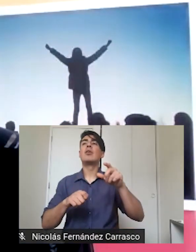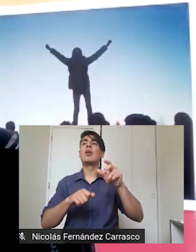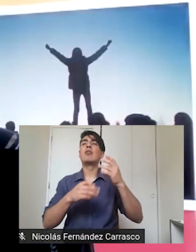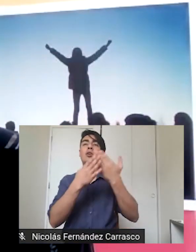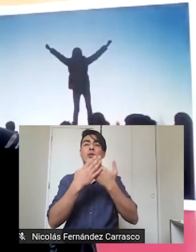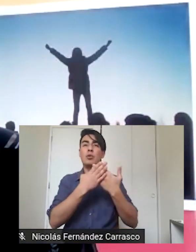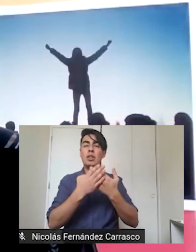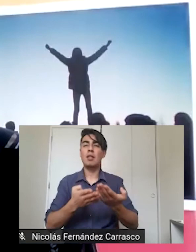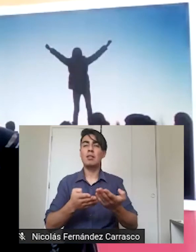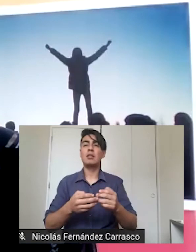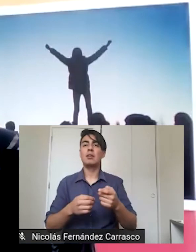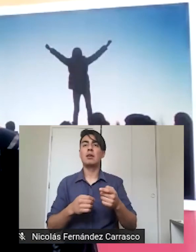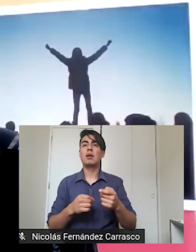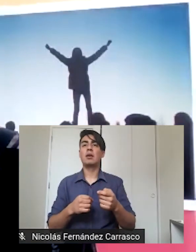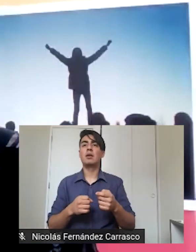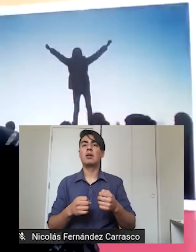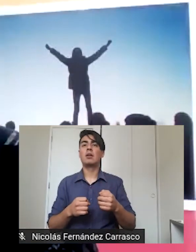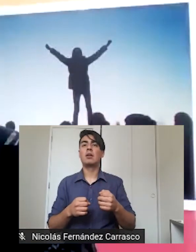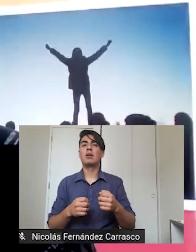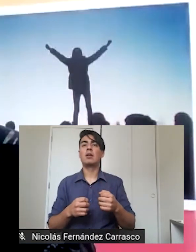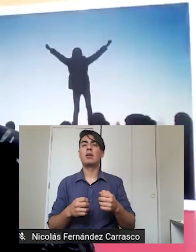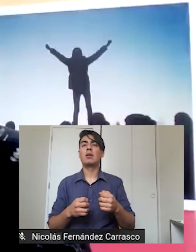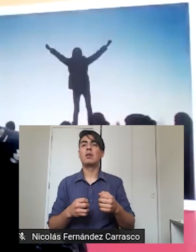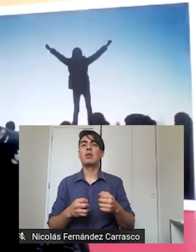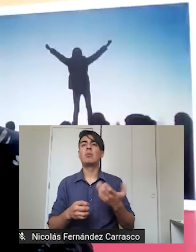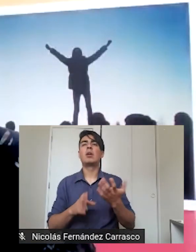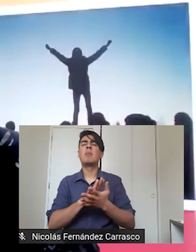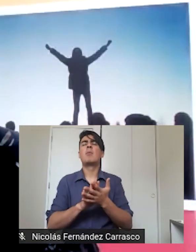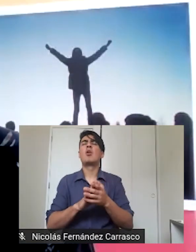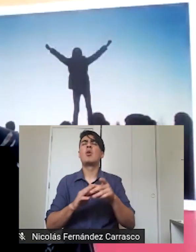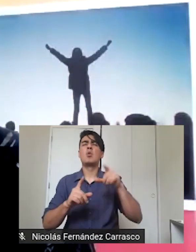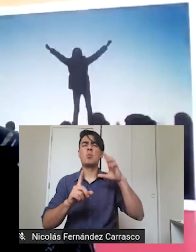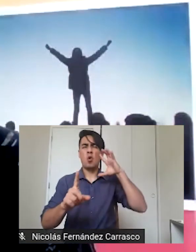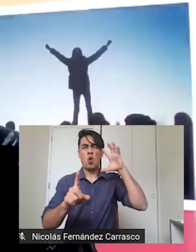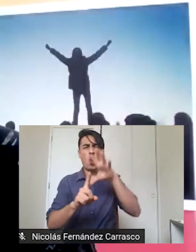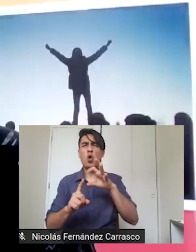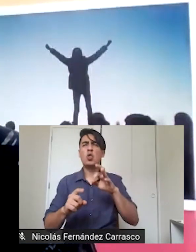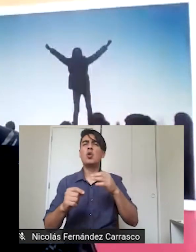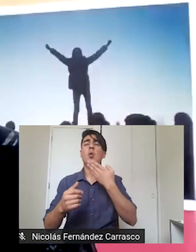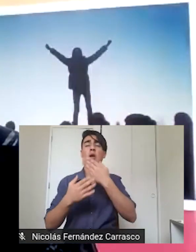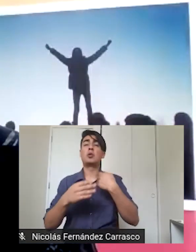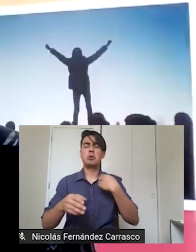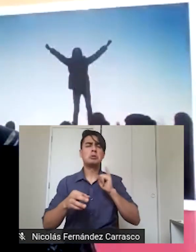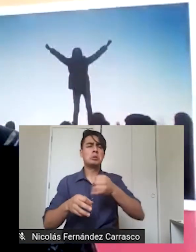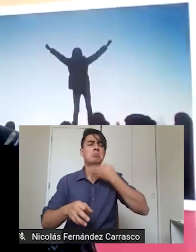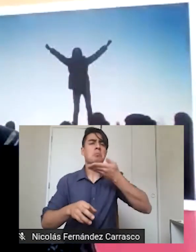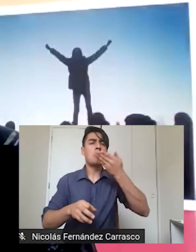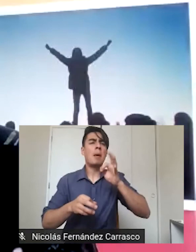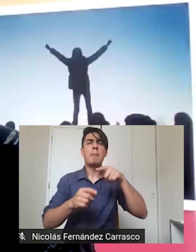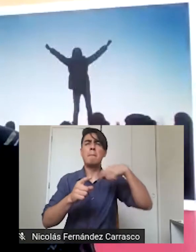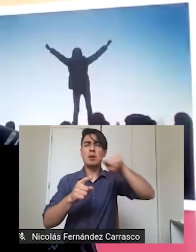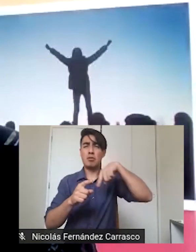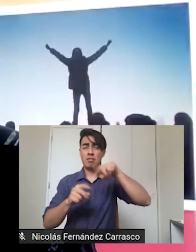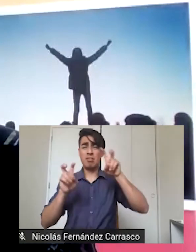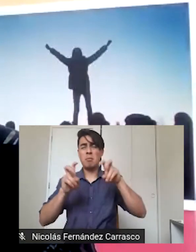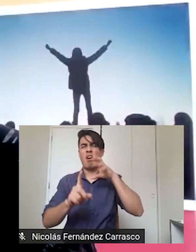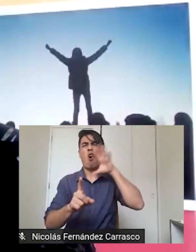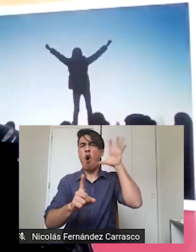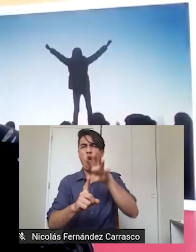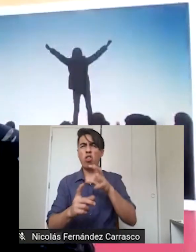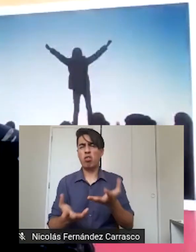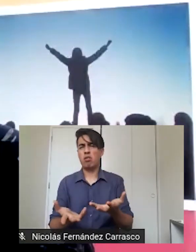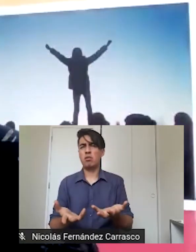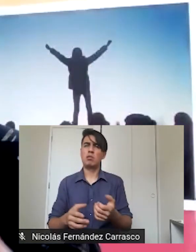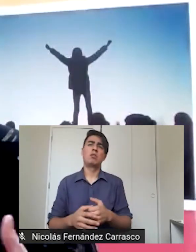líderes en la clase y que dicen algo que es un discurso de odio, y por supuesto tenemos